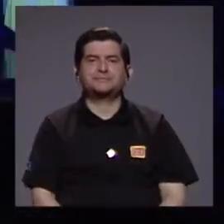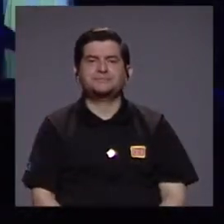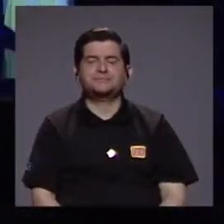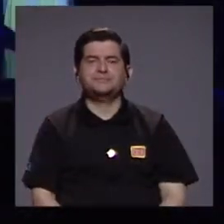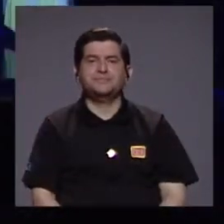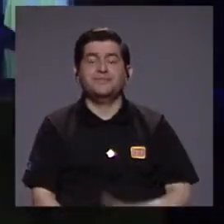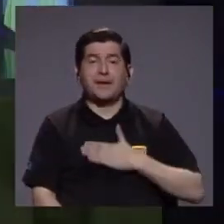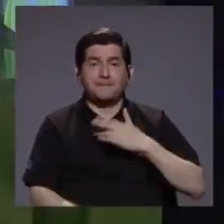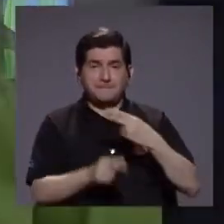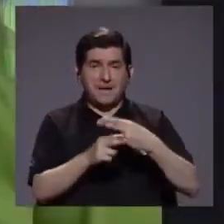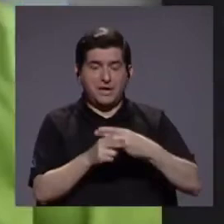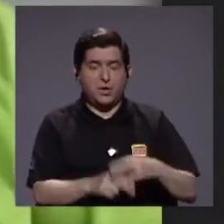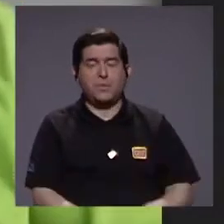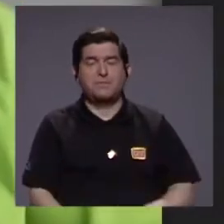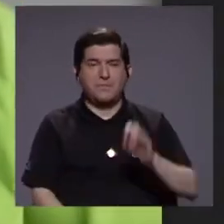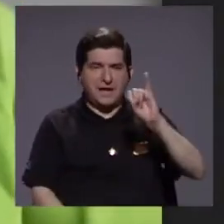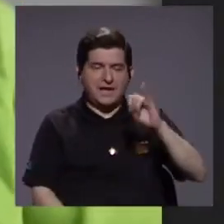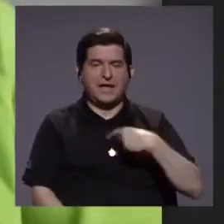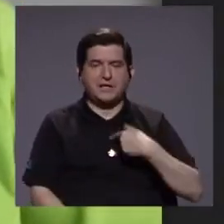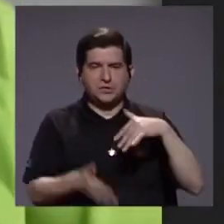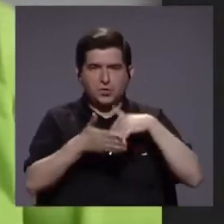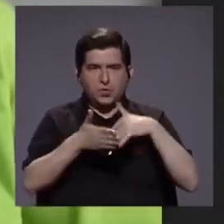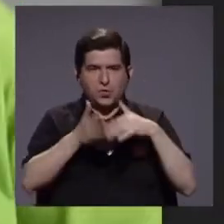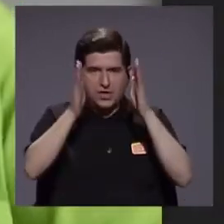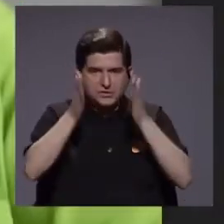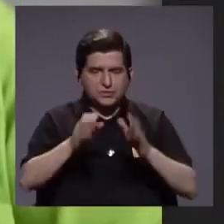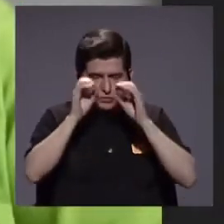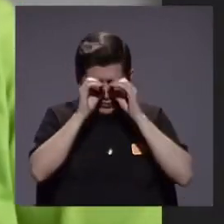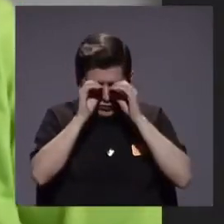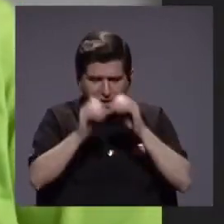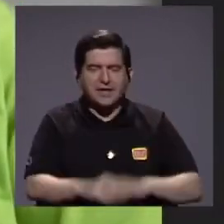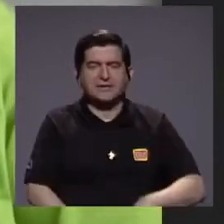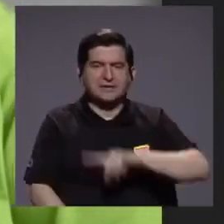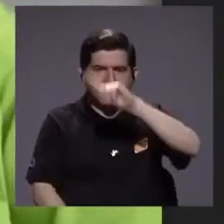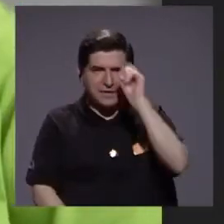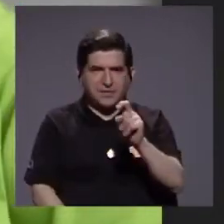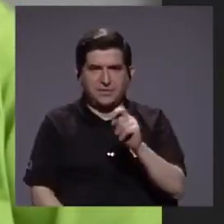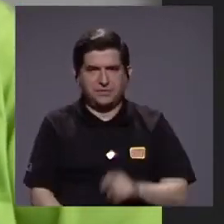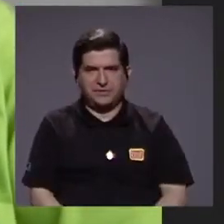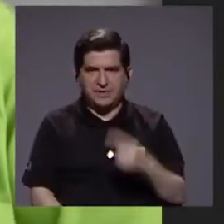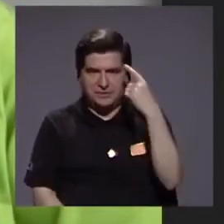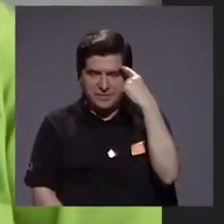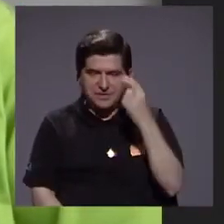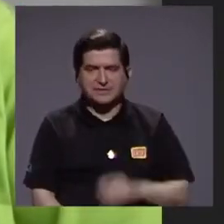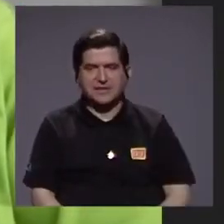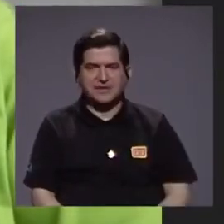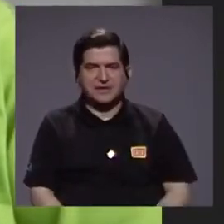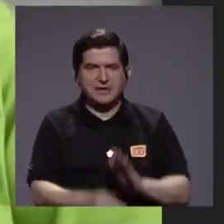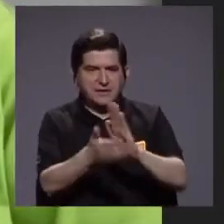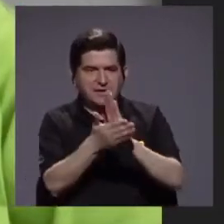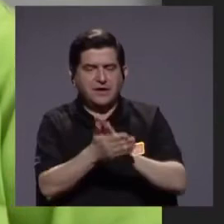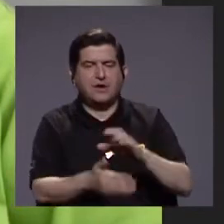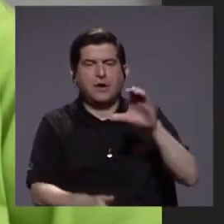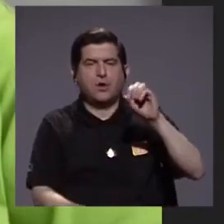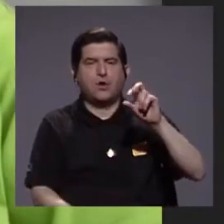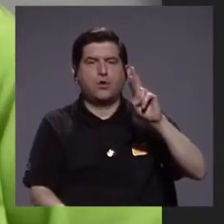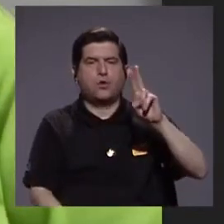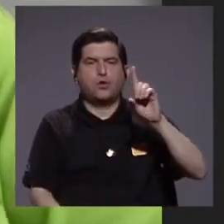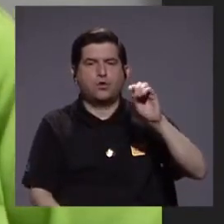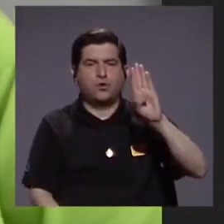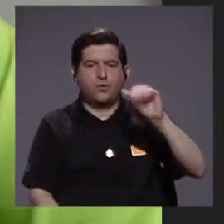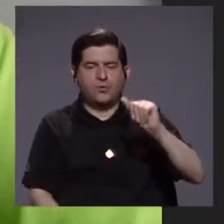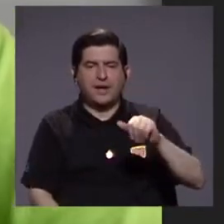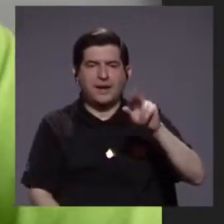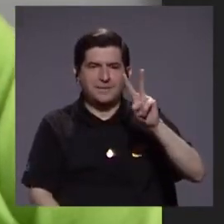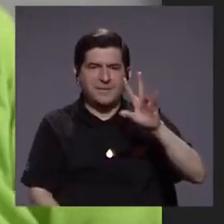Buenas, mi nombre es Ian y soy estudiante de microbiología. La pregunta es la siguiente. Considerando que en el manifiesto de Córdoba se indica que debe haber